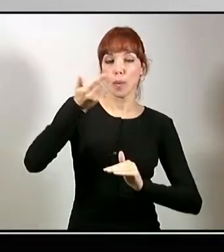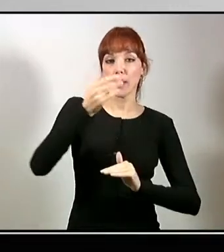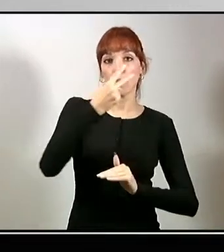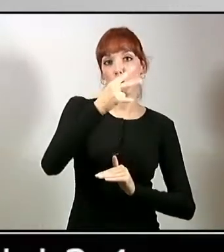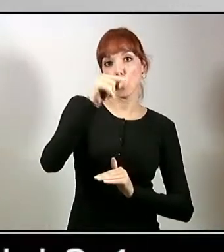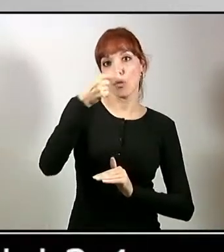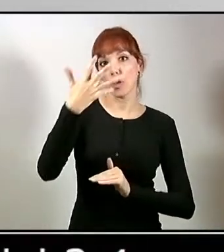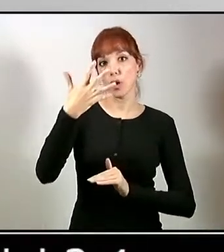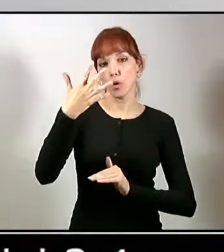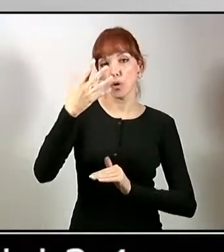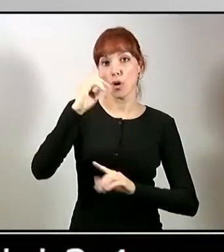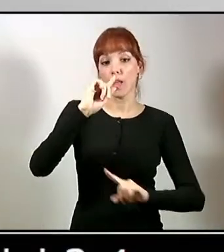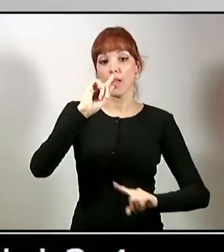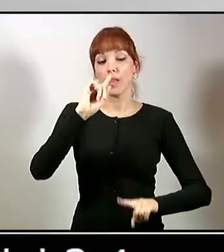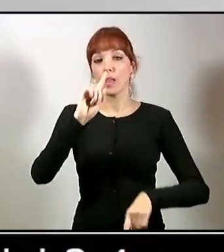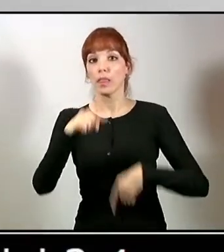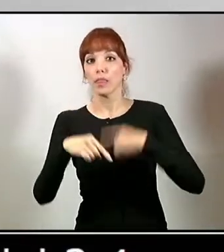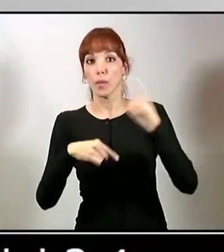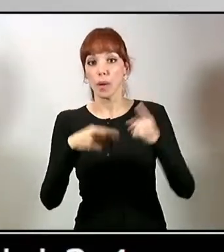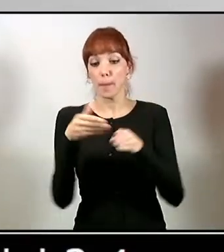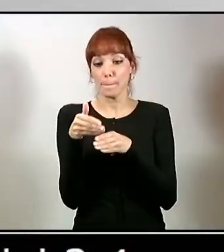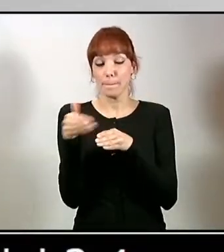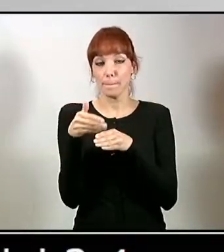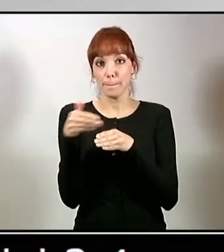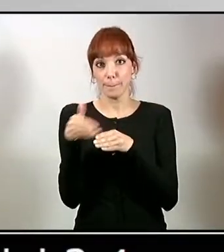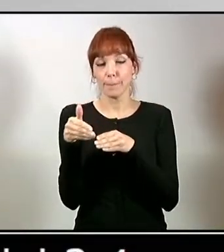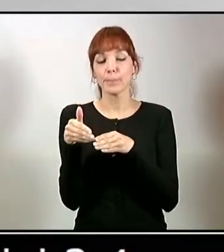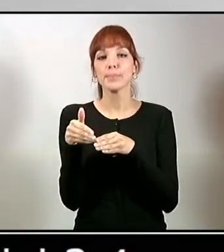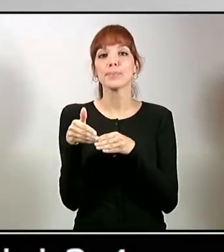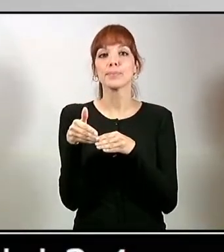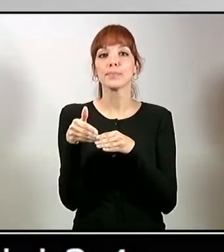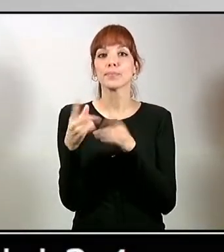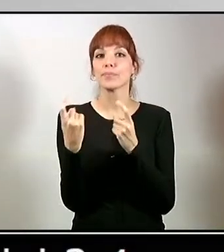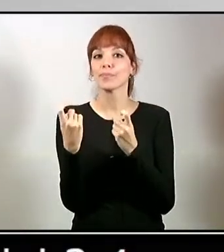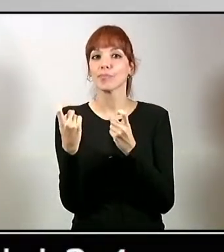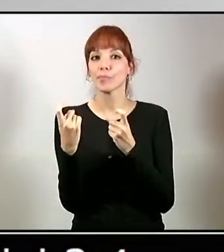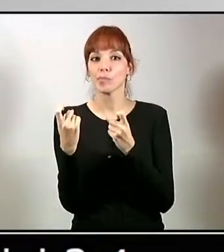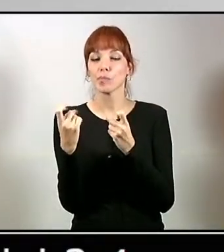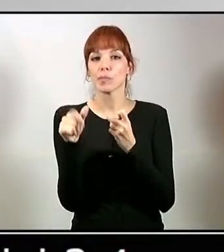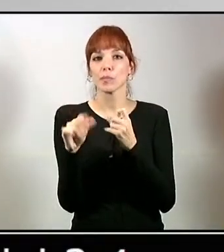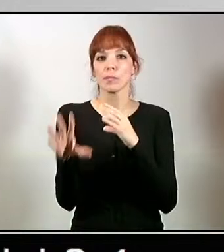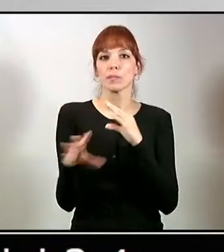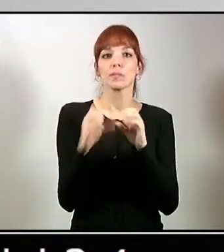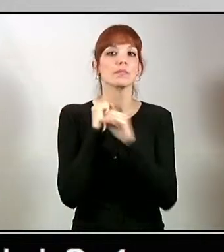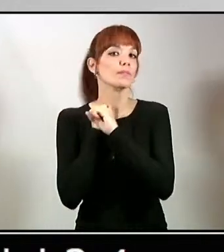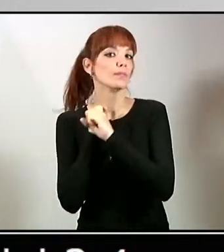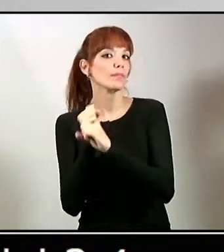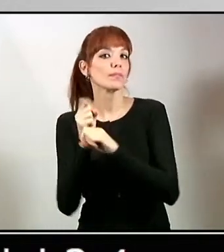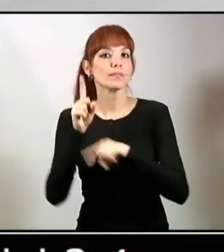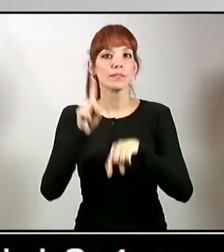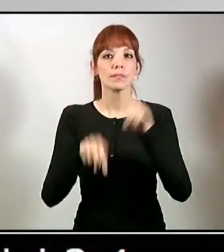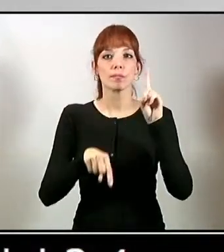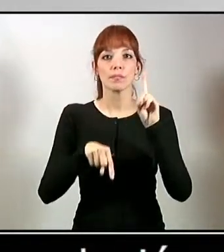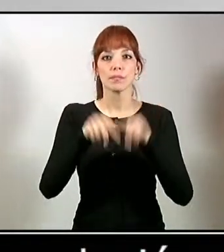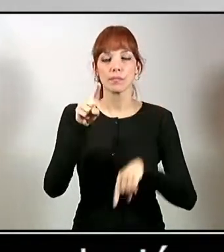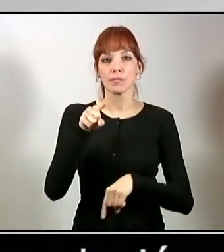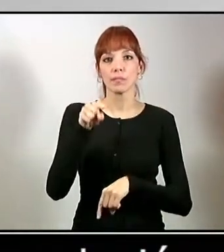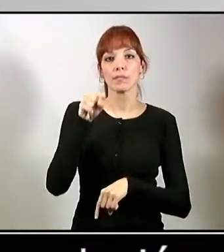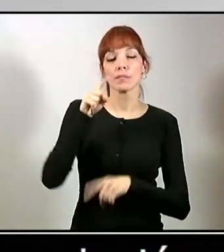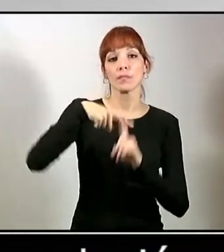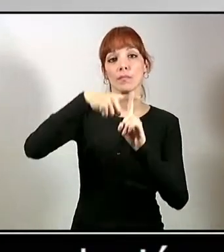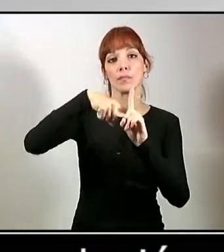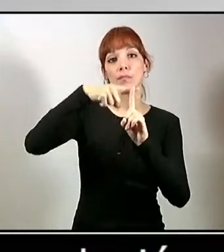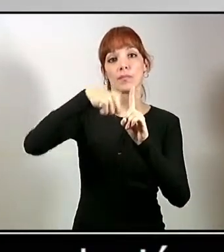el del 1% que quedaría, que estaría sujeto a la evolución del índice de precios al consumo